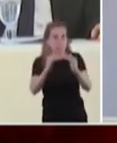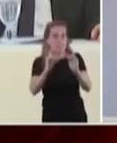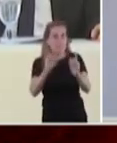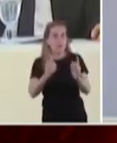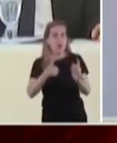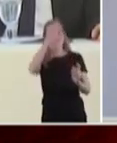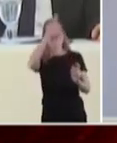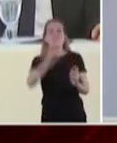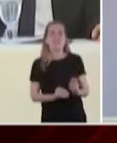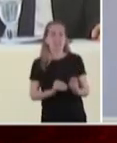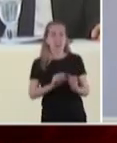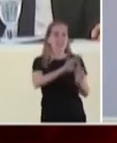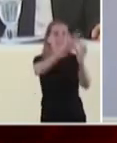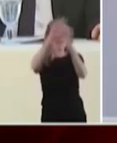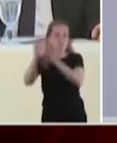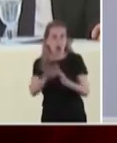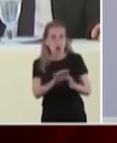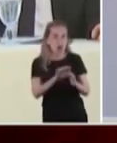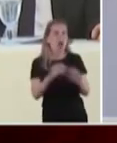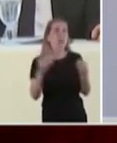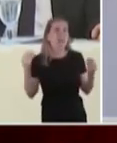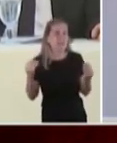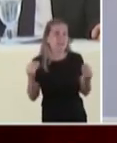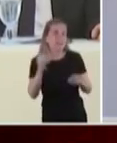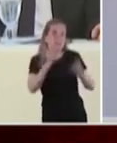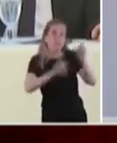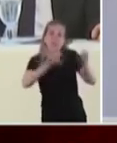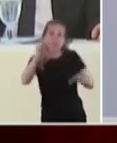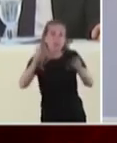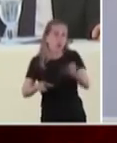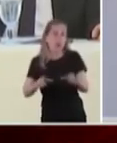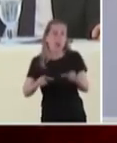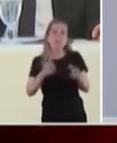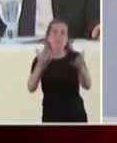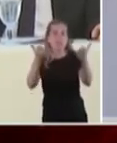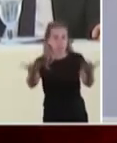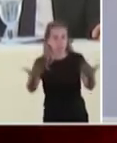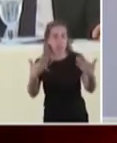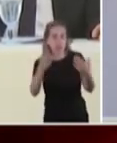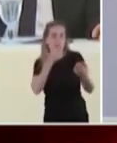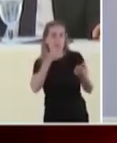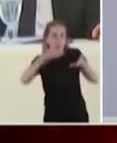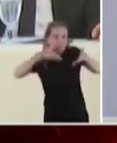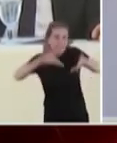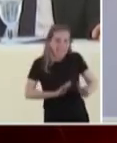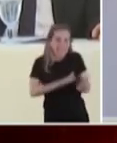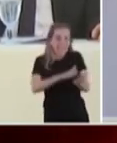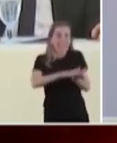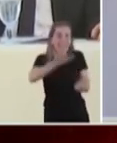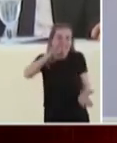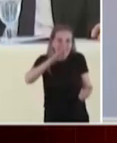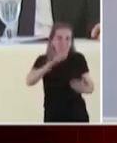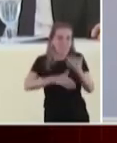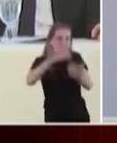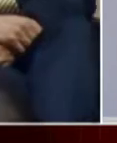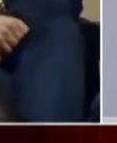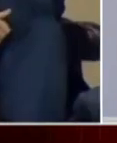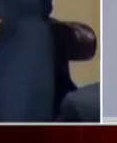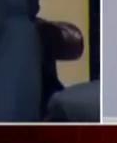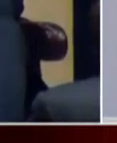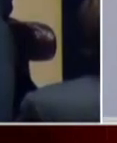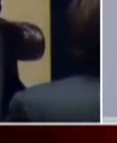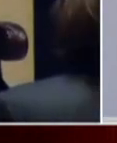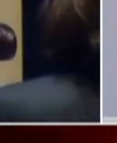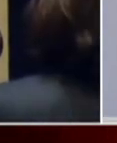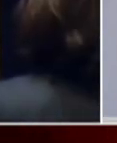de responsabilidad Y gasto sin recursos entonces todo es la cuestión acá es que estimación de gasto y